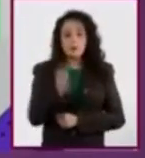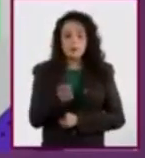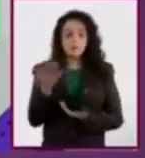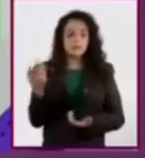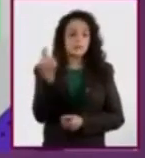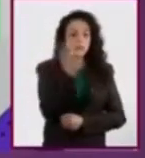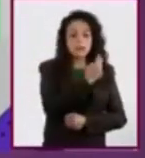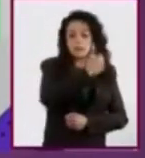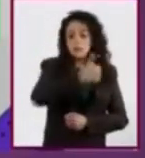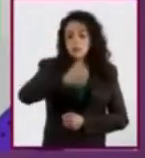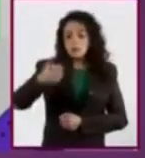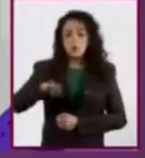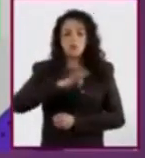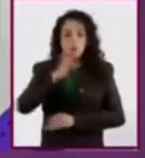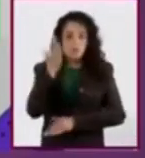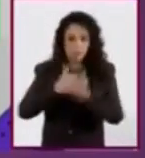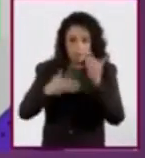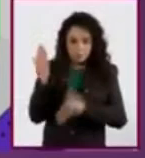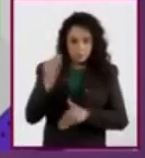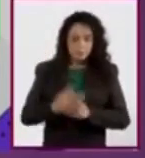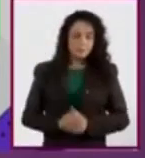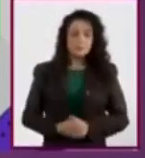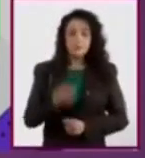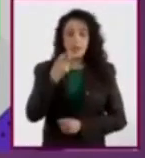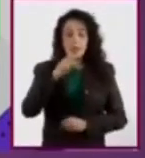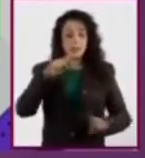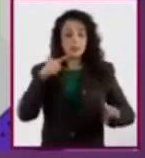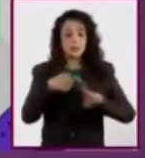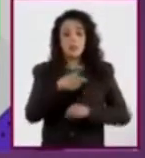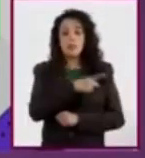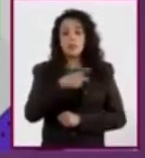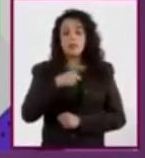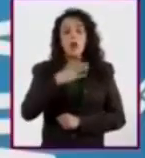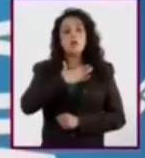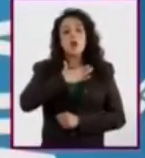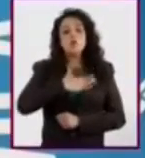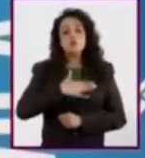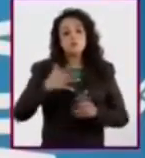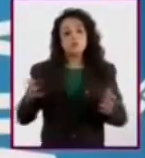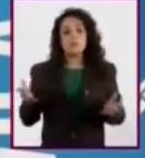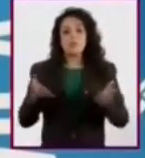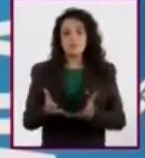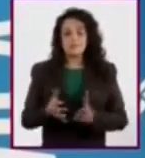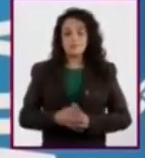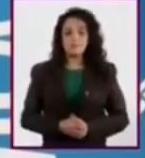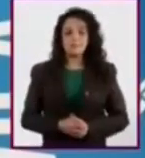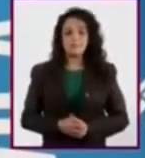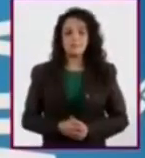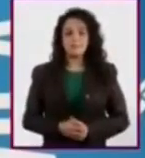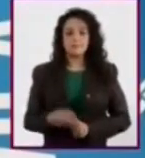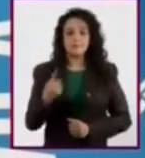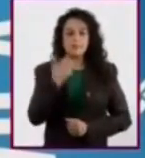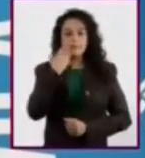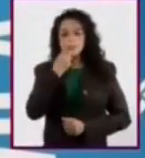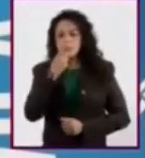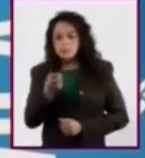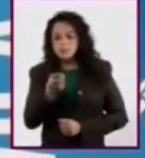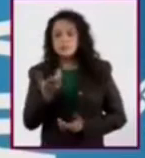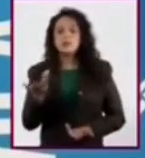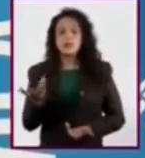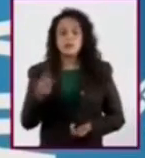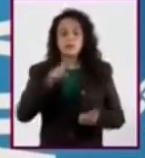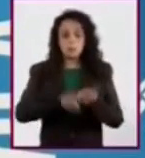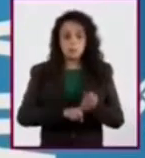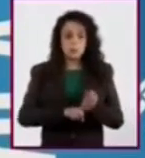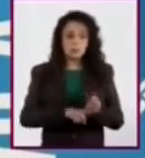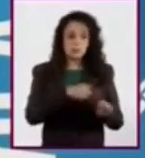sus necesidades. Esto implica actuar de manera justa. Esto significa que el trato no debe estar basado